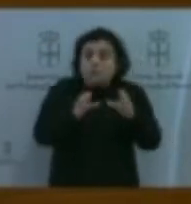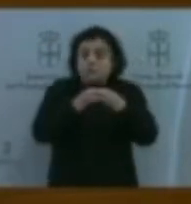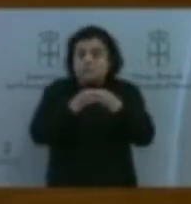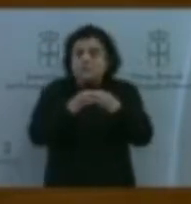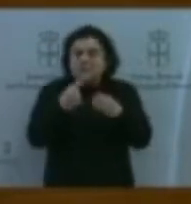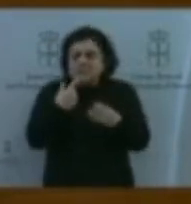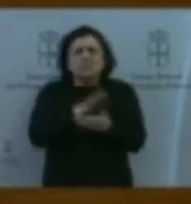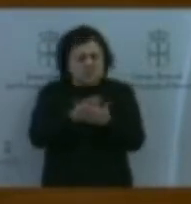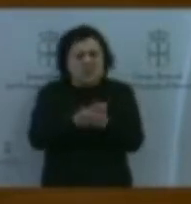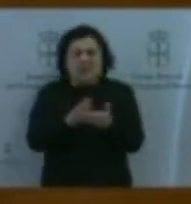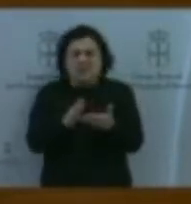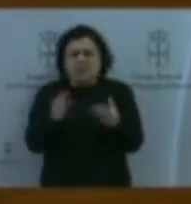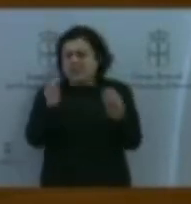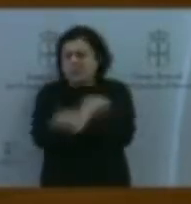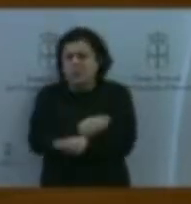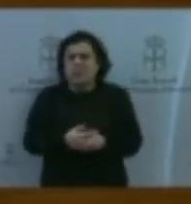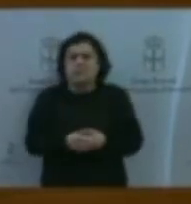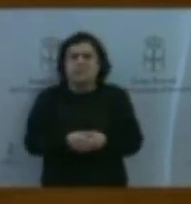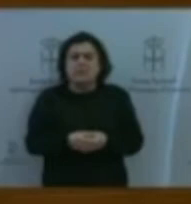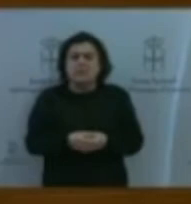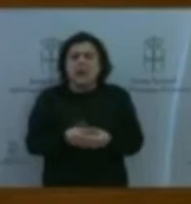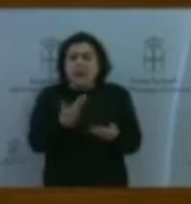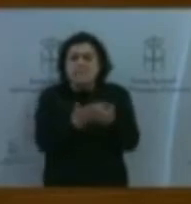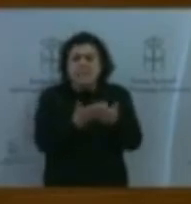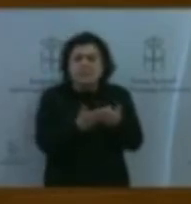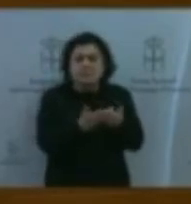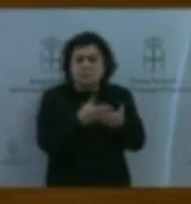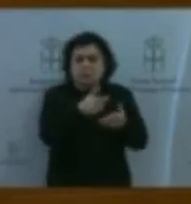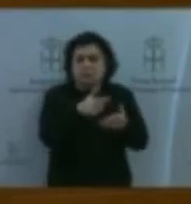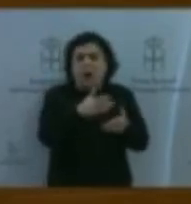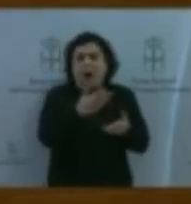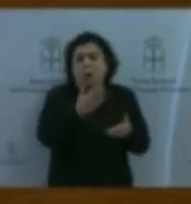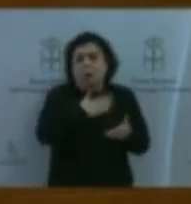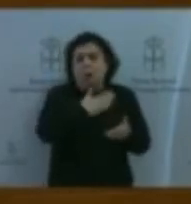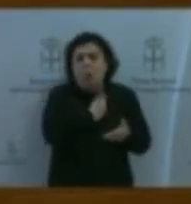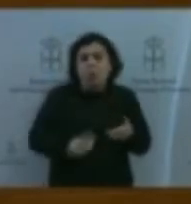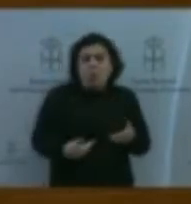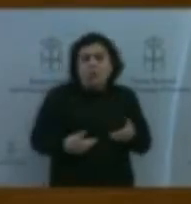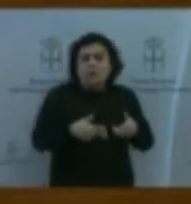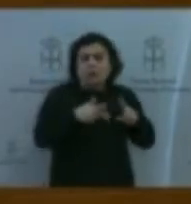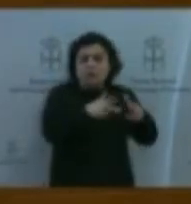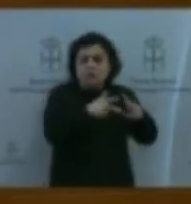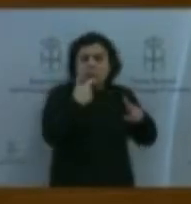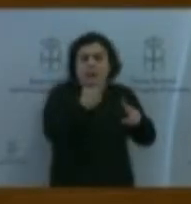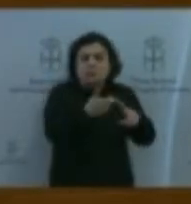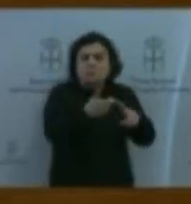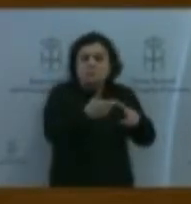pedir sacrificios a un hostelero si luego ve que nadie pone firme alza? Aquí la coherencia es importante en ese